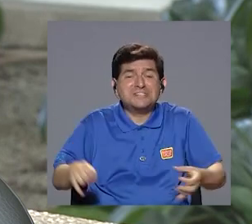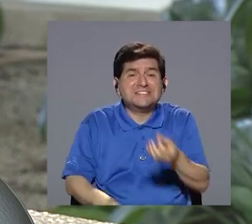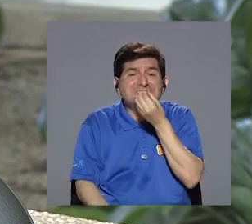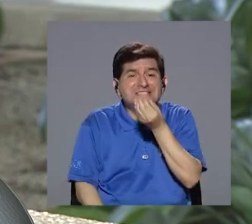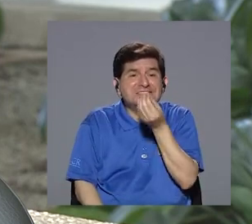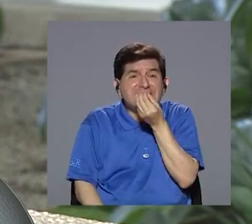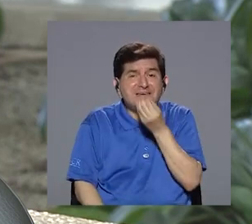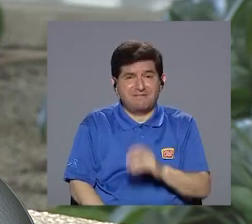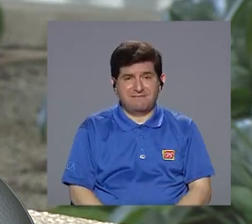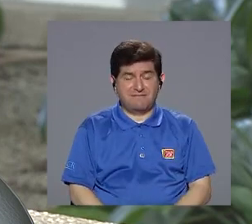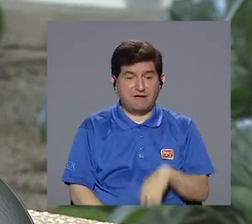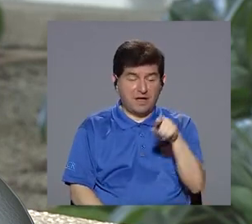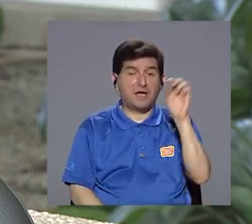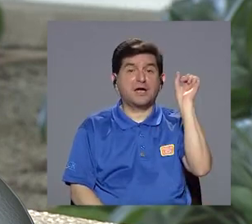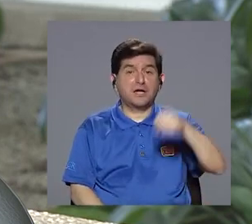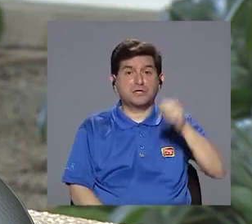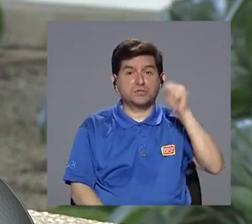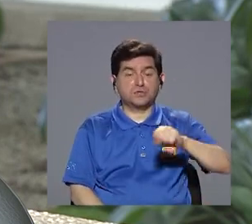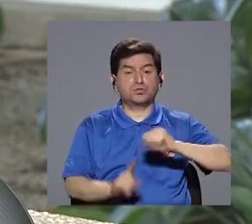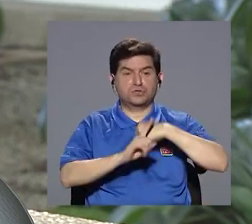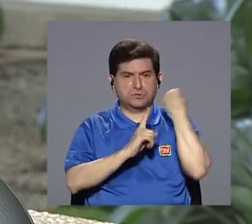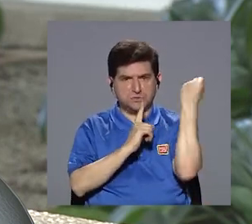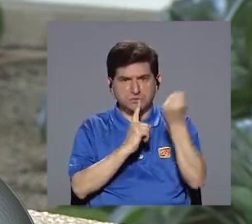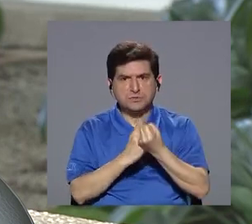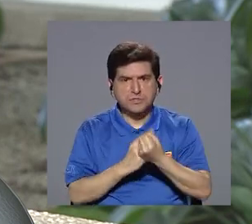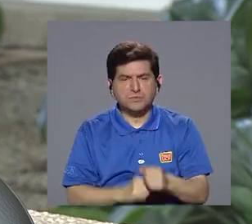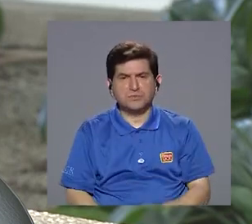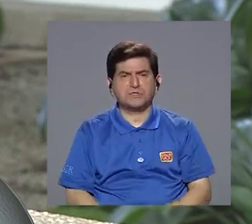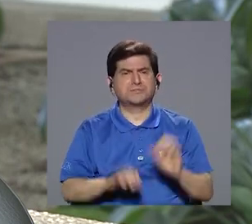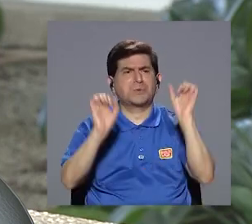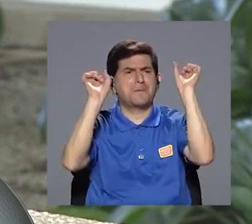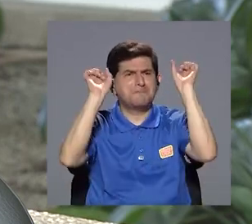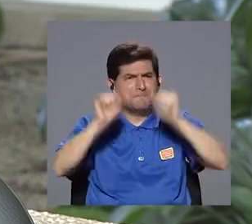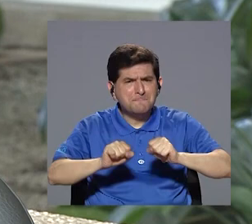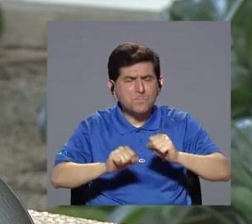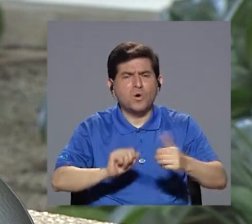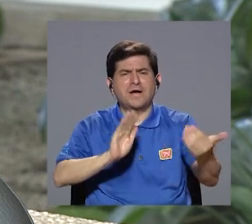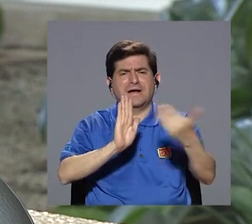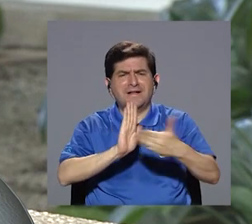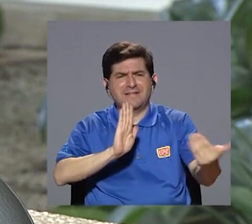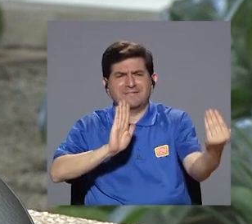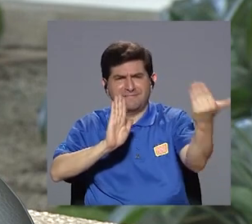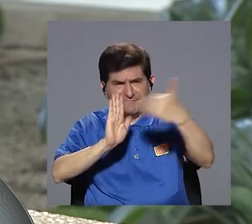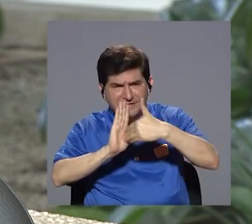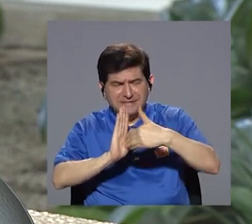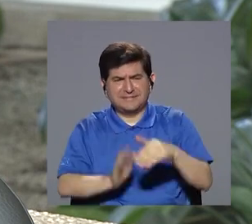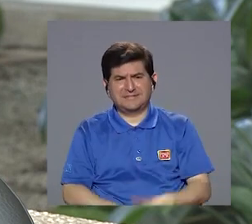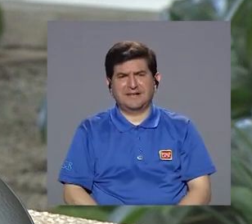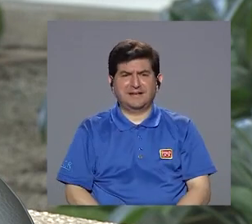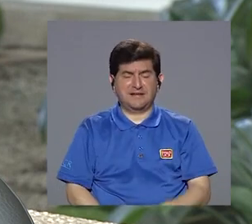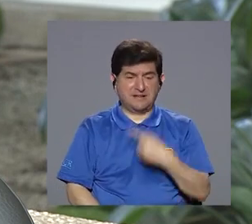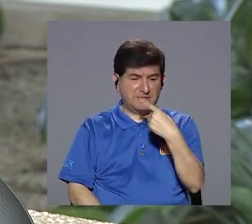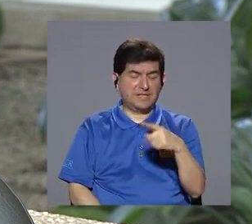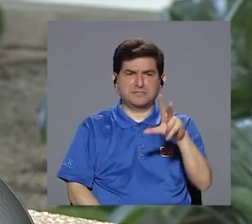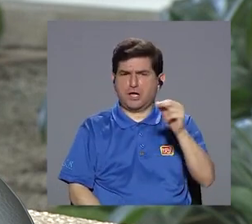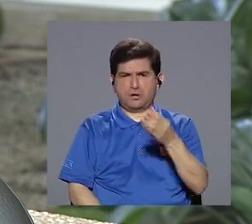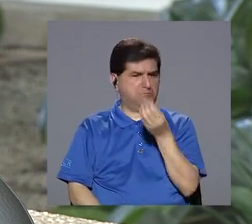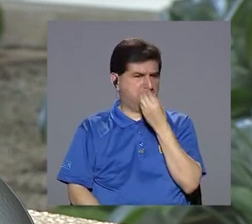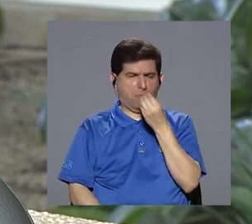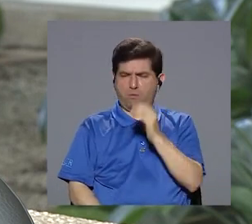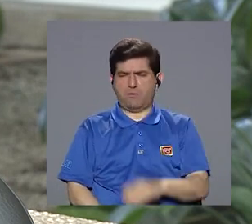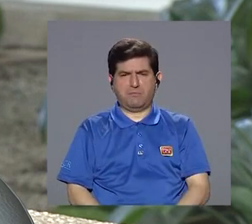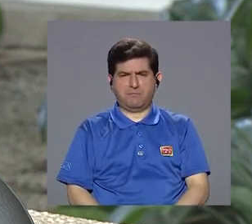sin comer. Sin alimento. Entonces eso sí es un factor que a veces les está afectando, digamos que es como deciden no